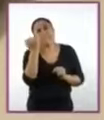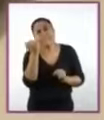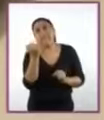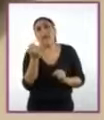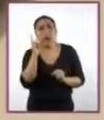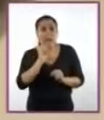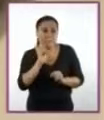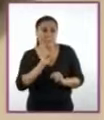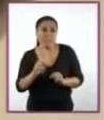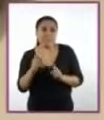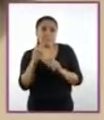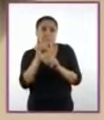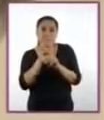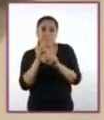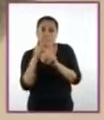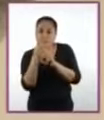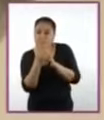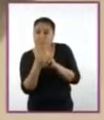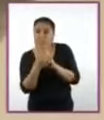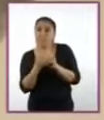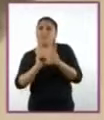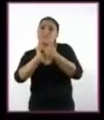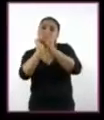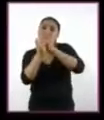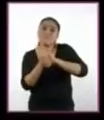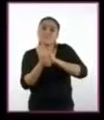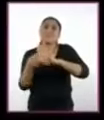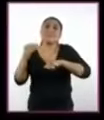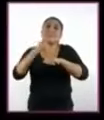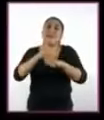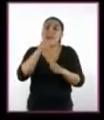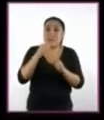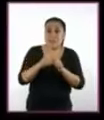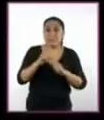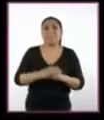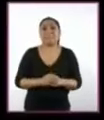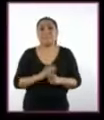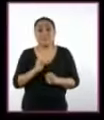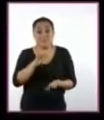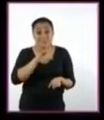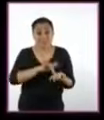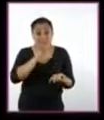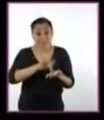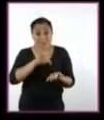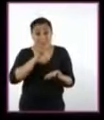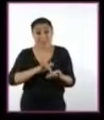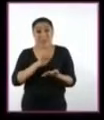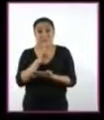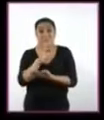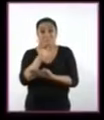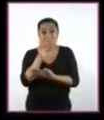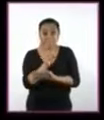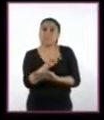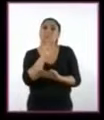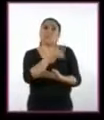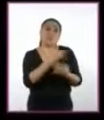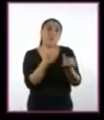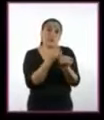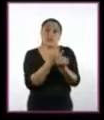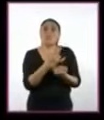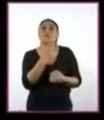presencia de burbujas para representar letras, y el telégrafo de burbujas usó este método,